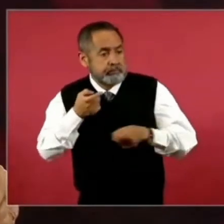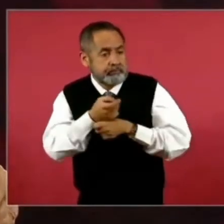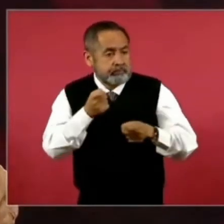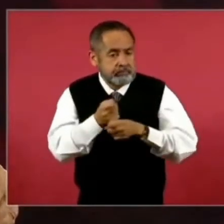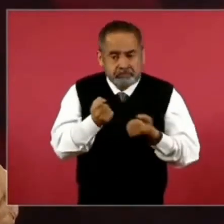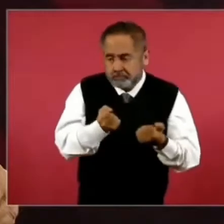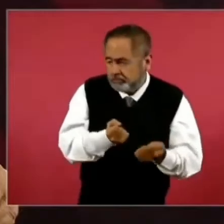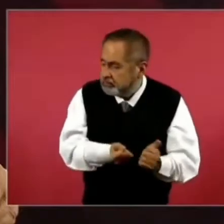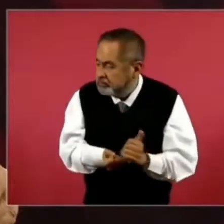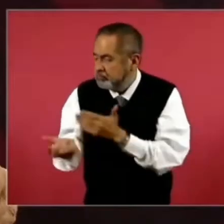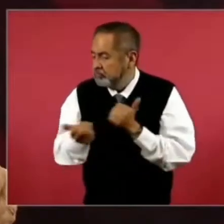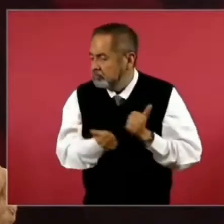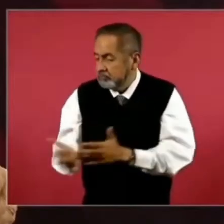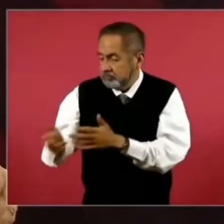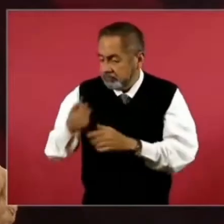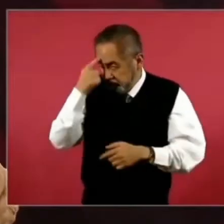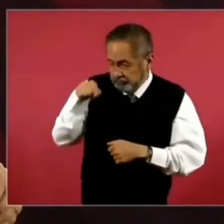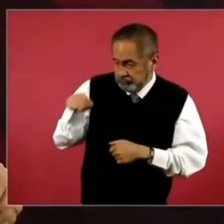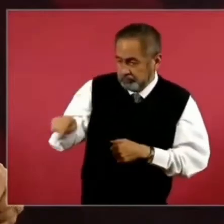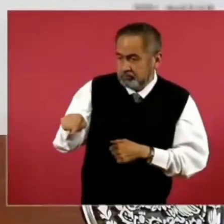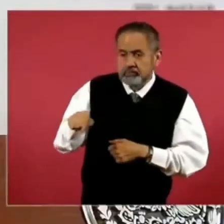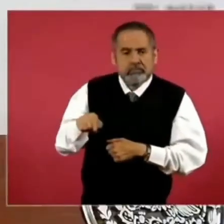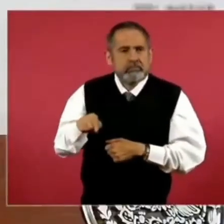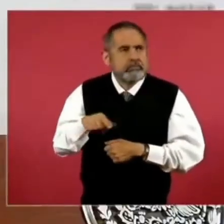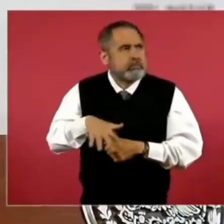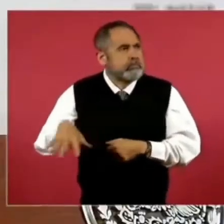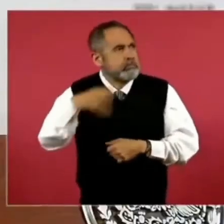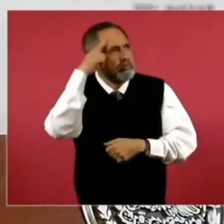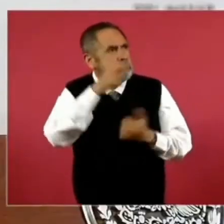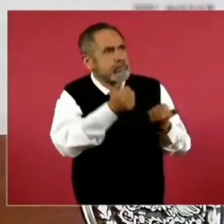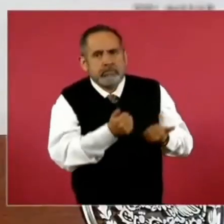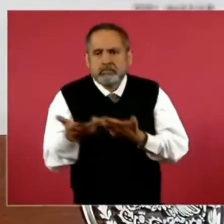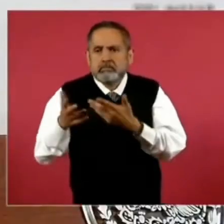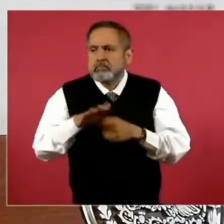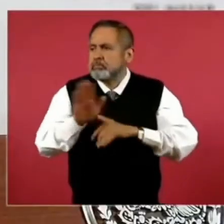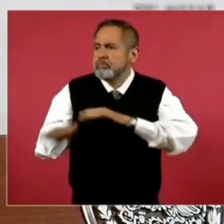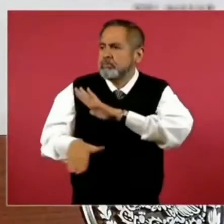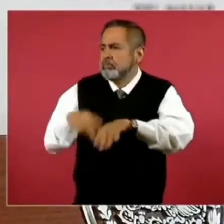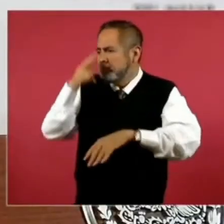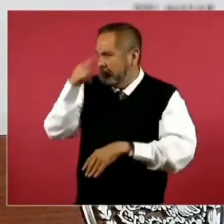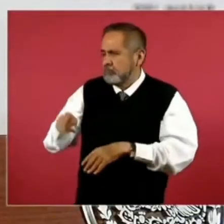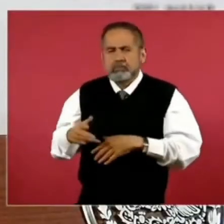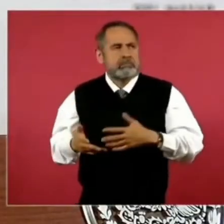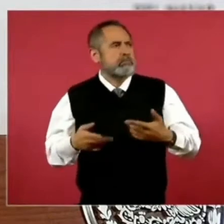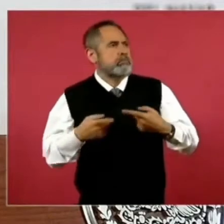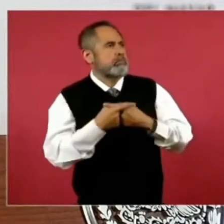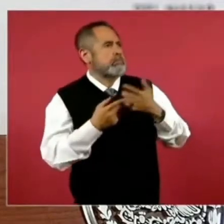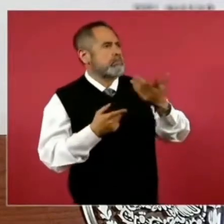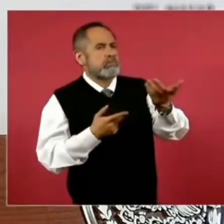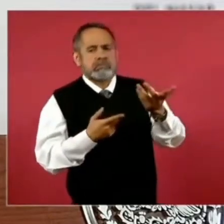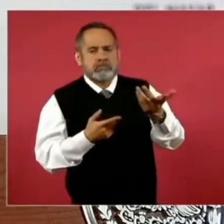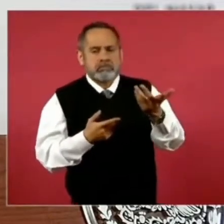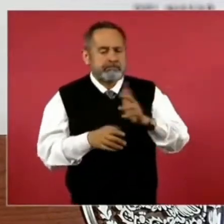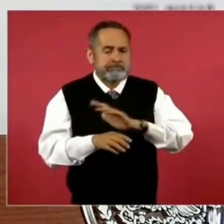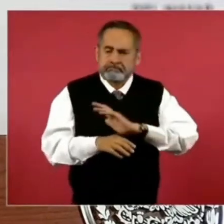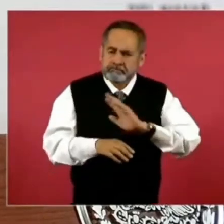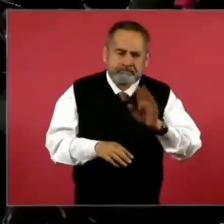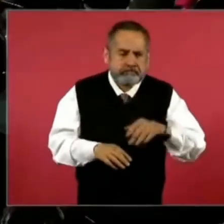armas de contrabando que causaban la muerte a mexicanos y también a estadounidenses.